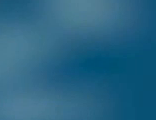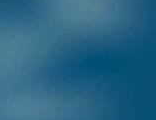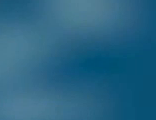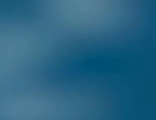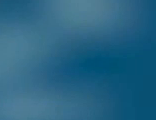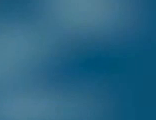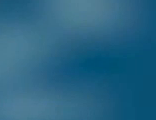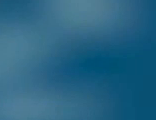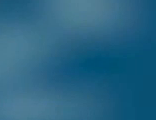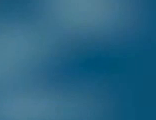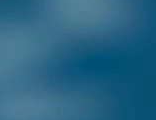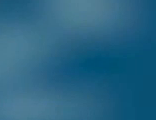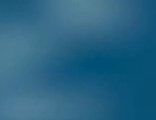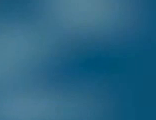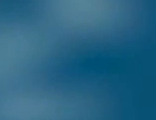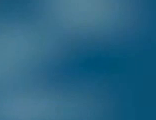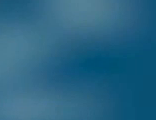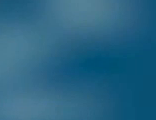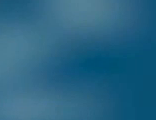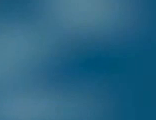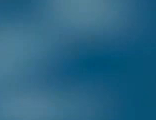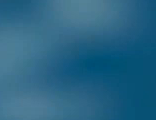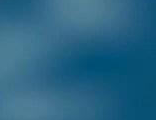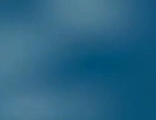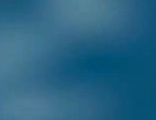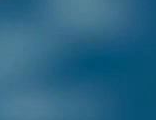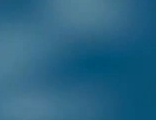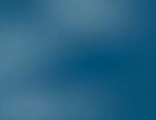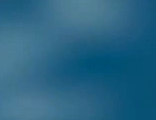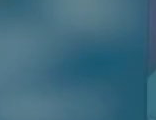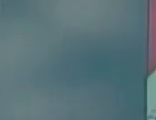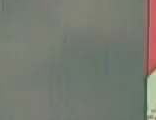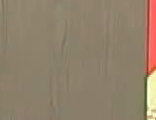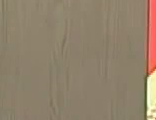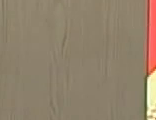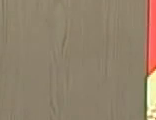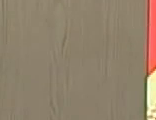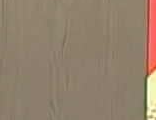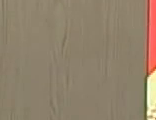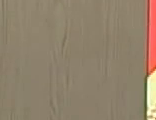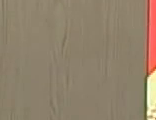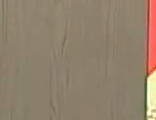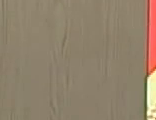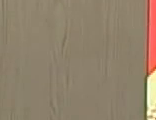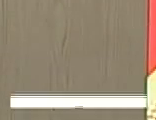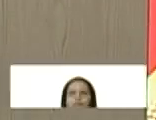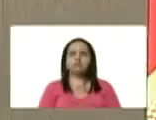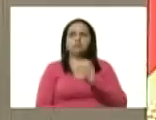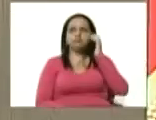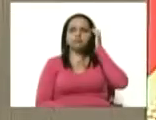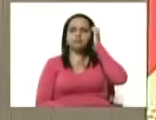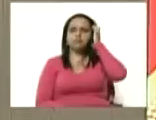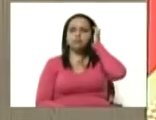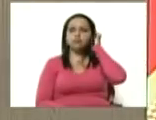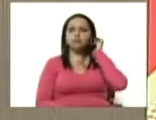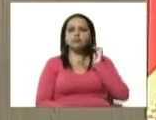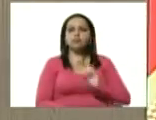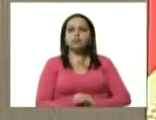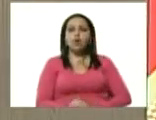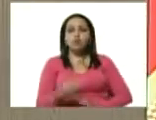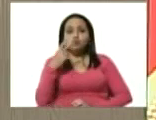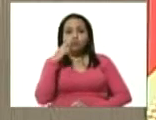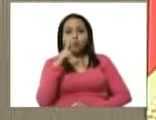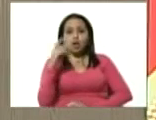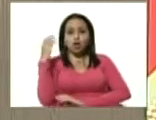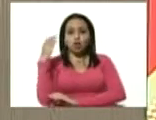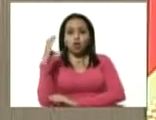758 casos tiene Colombia en la frontera con Venezuela. Pero qué curioso que cuando usted ve los casos de